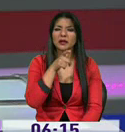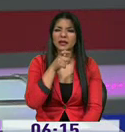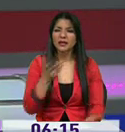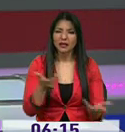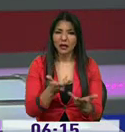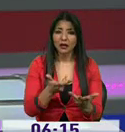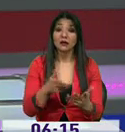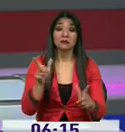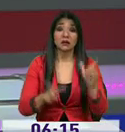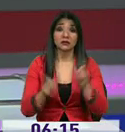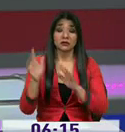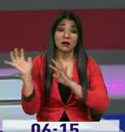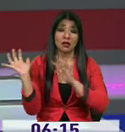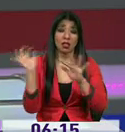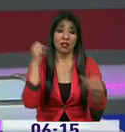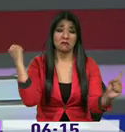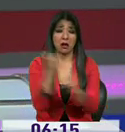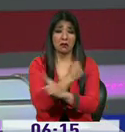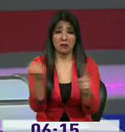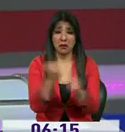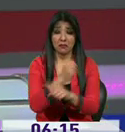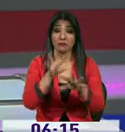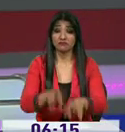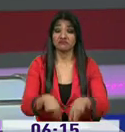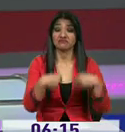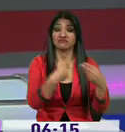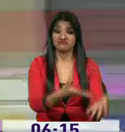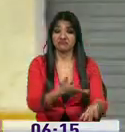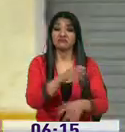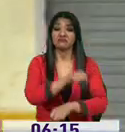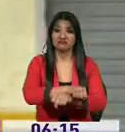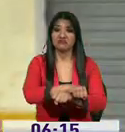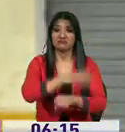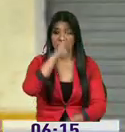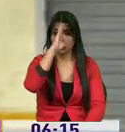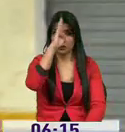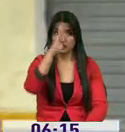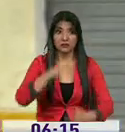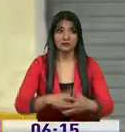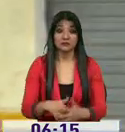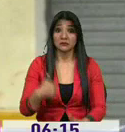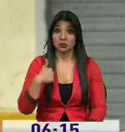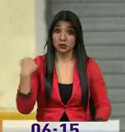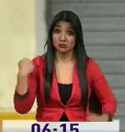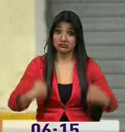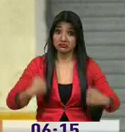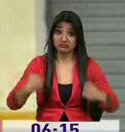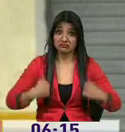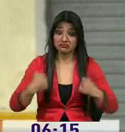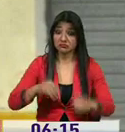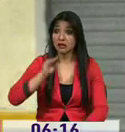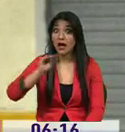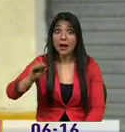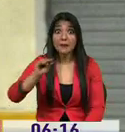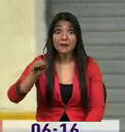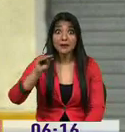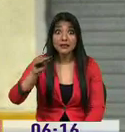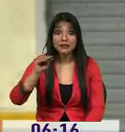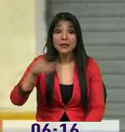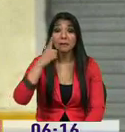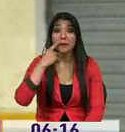fue golpeado y entregado a la Policía Nacional. Veamos. Yo corro a avisar al papá, venimos, lo topamos en el